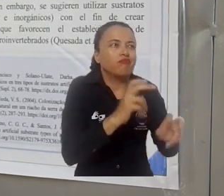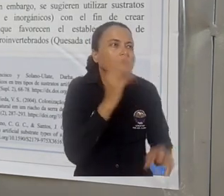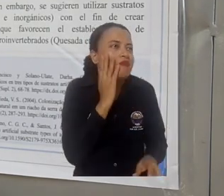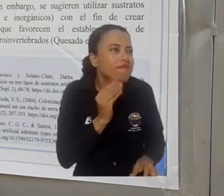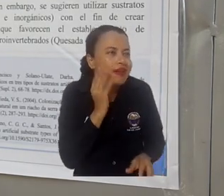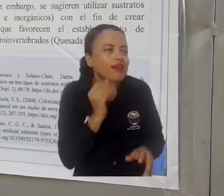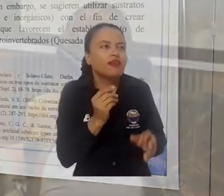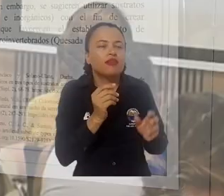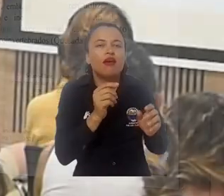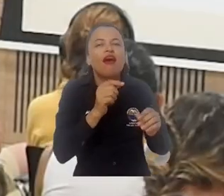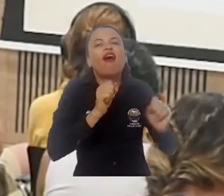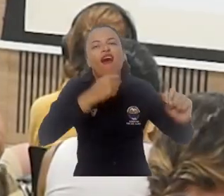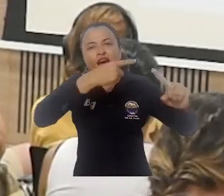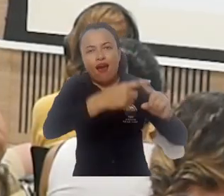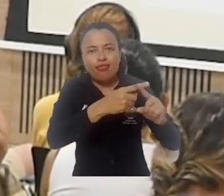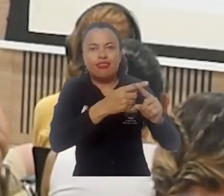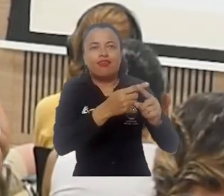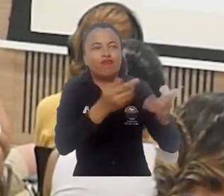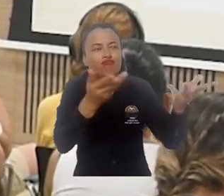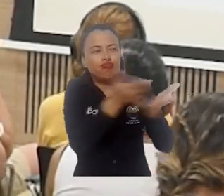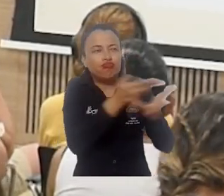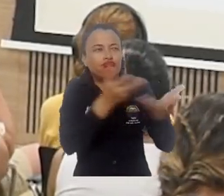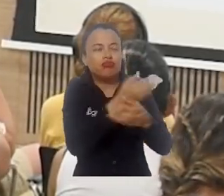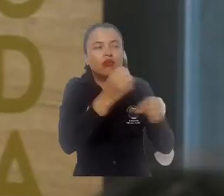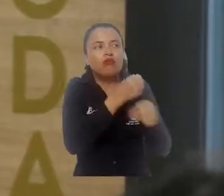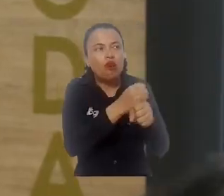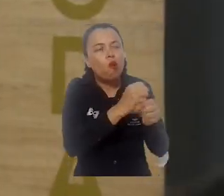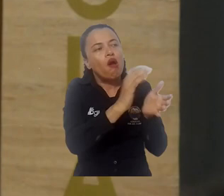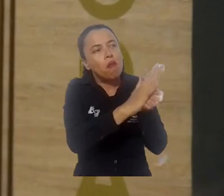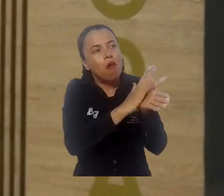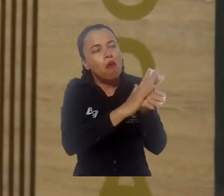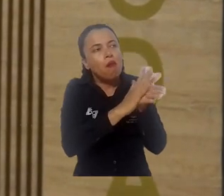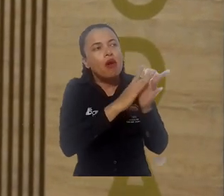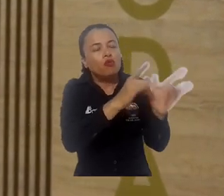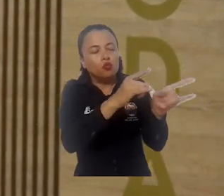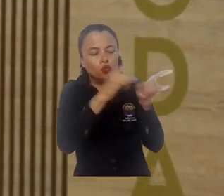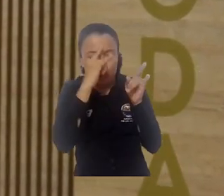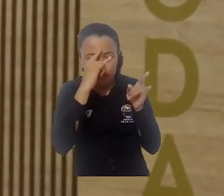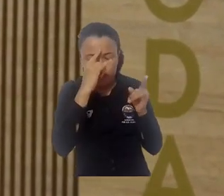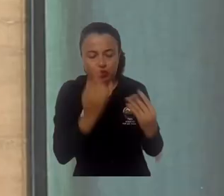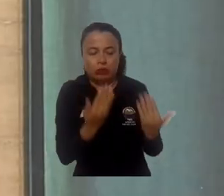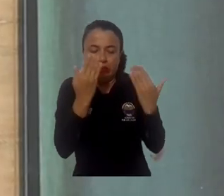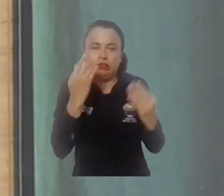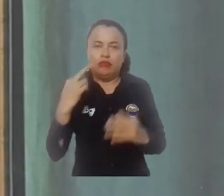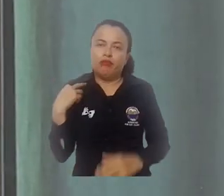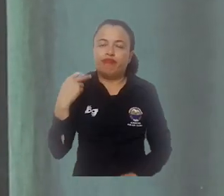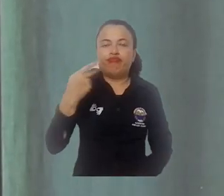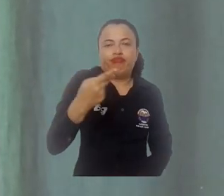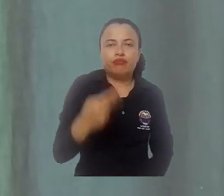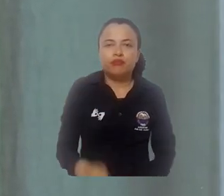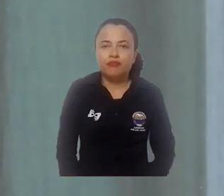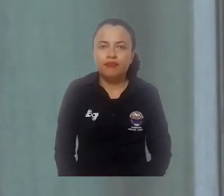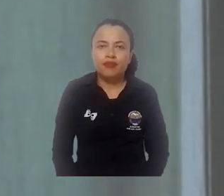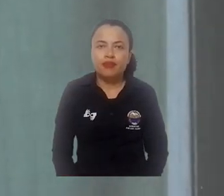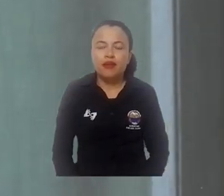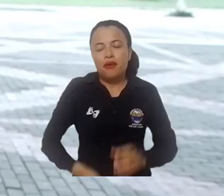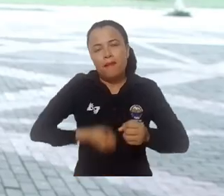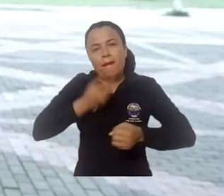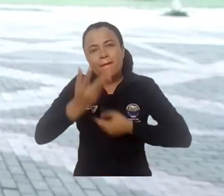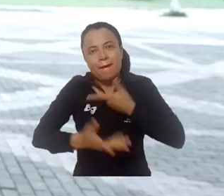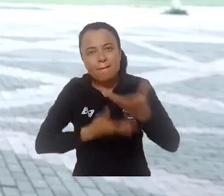sus experiencias, sus recuerdos con trabajos con otras personas para nutrir y así